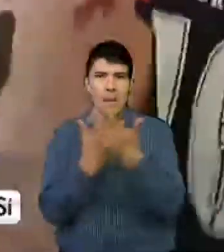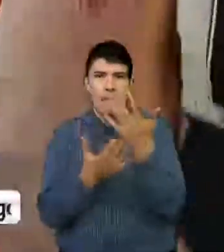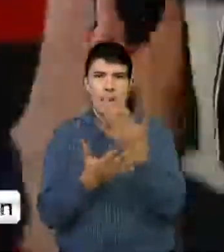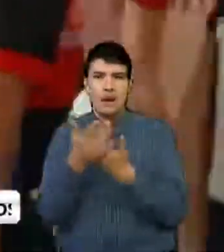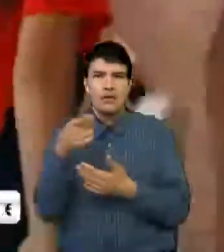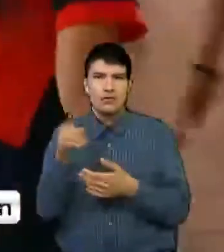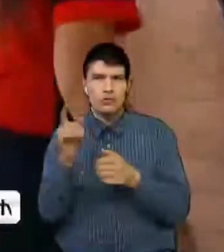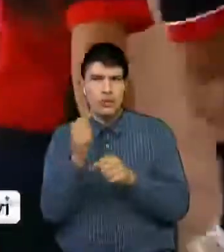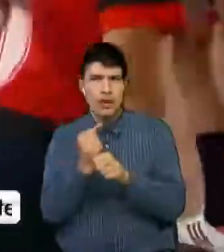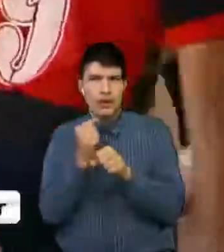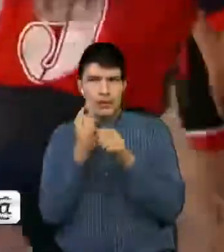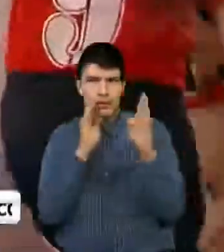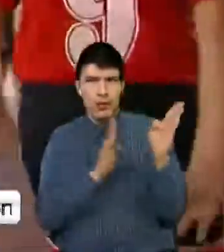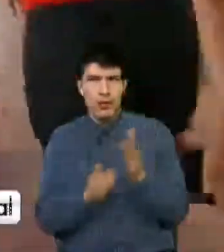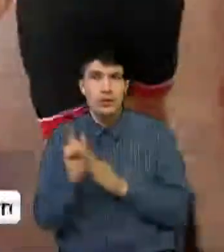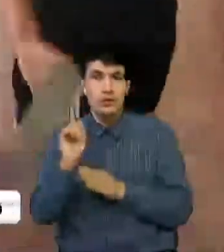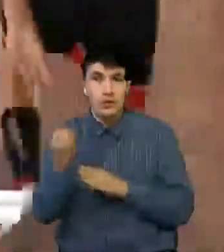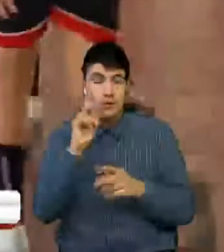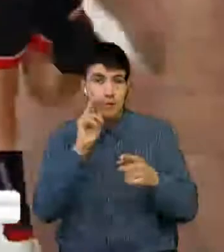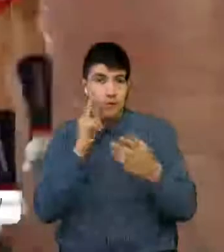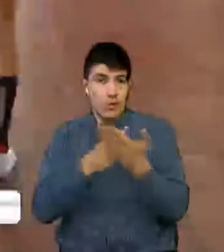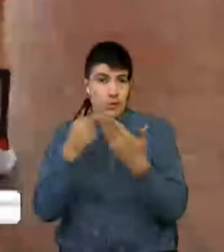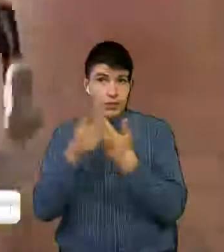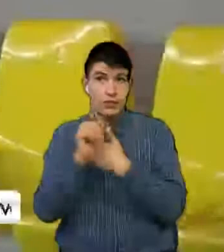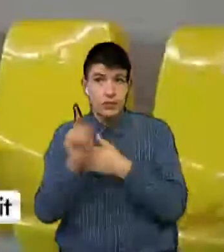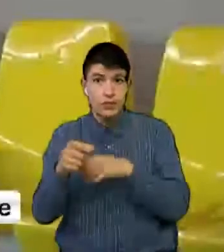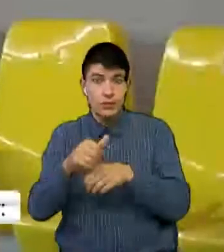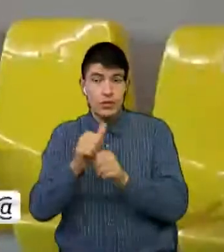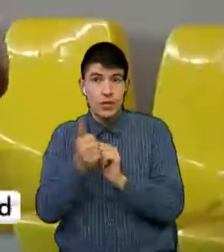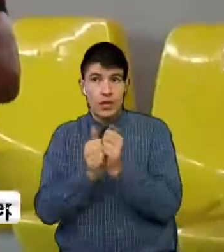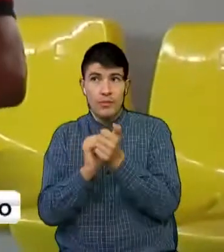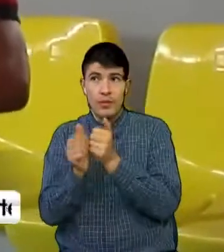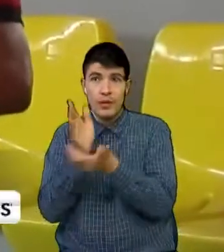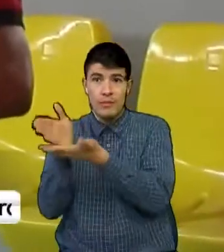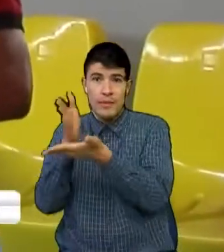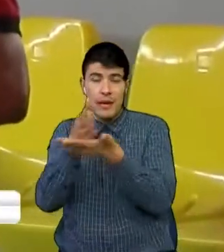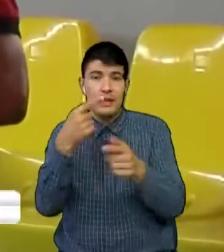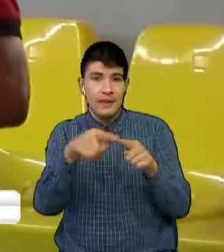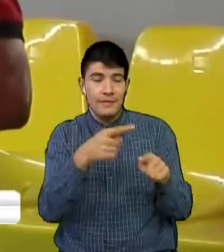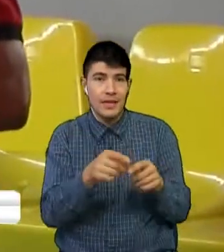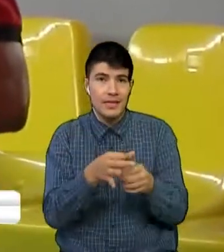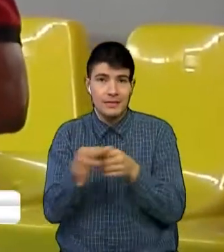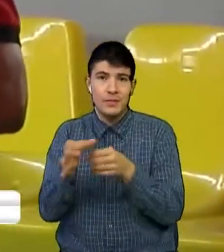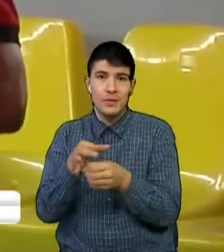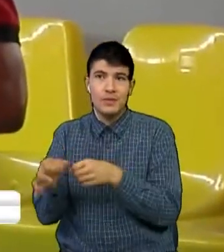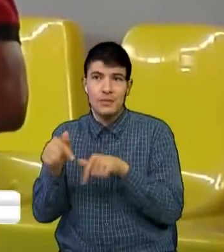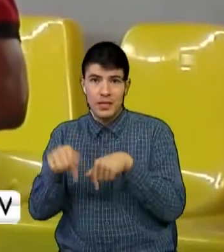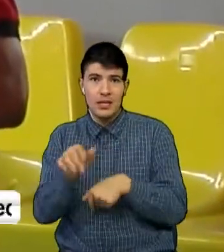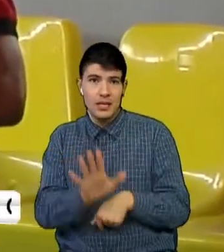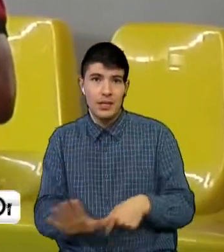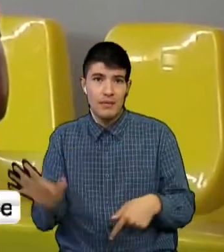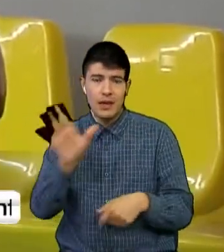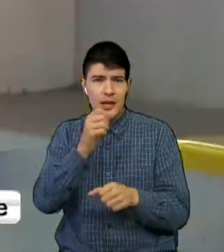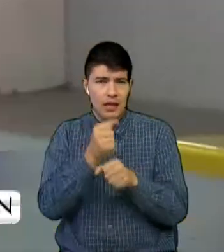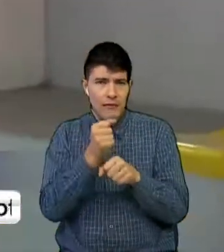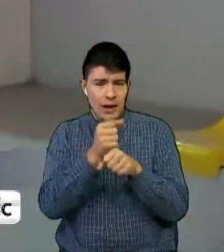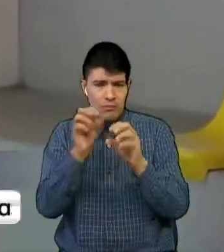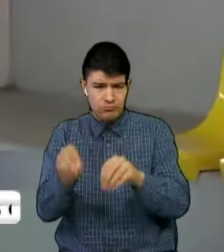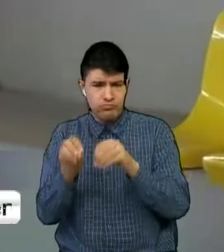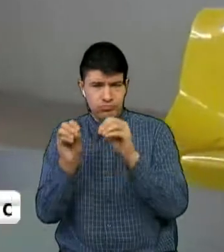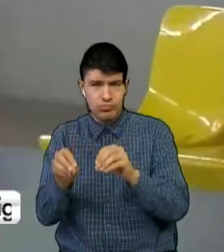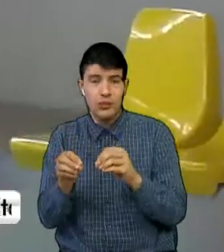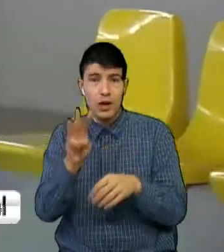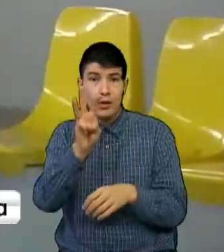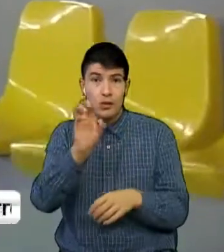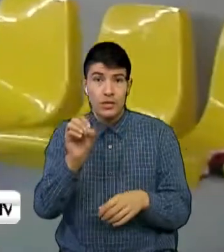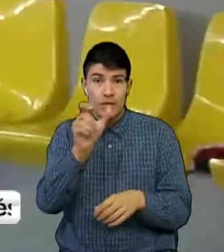planificada con un proyecto que busca que esta disciplina llegue a varios municipios del departamento el trabajo de masificación ha hecho que